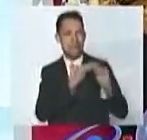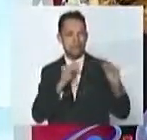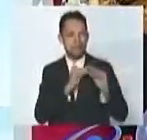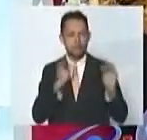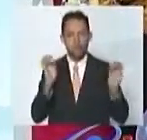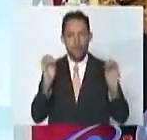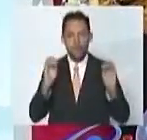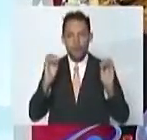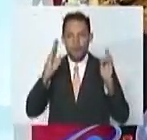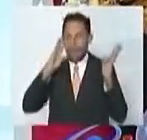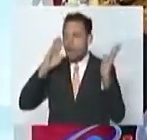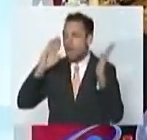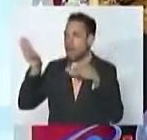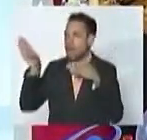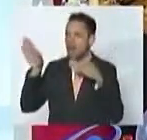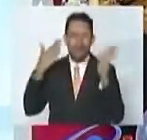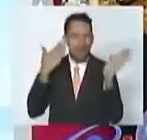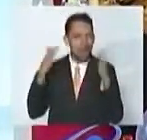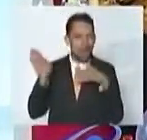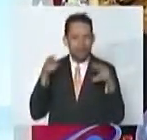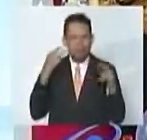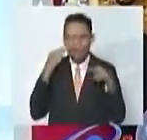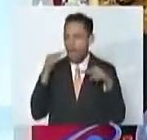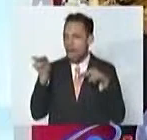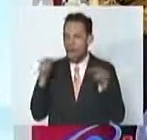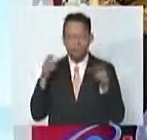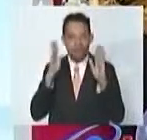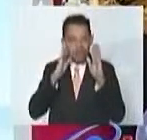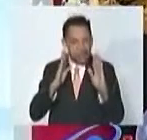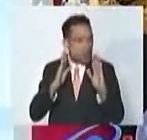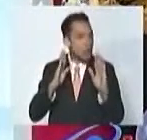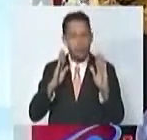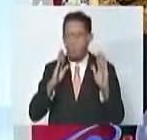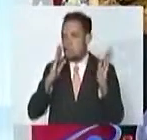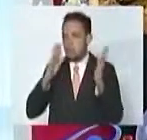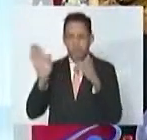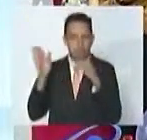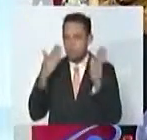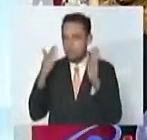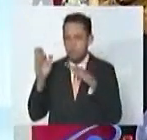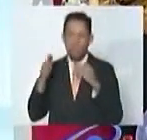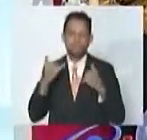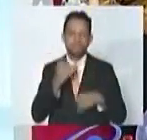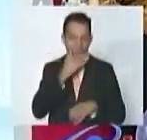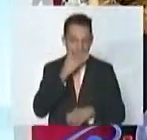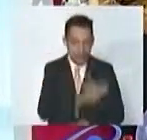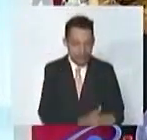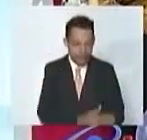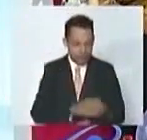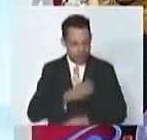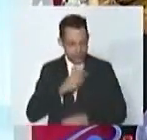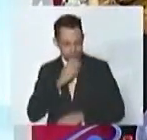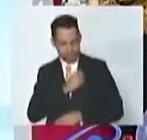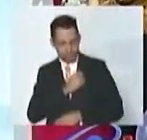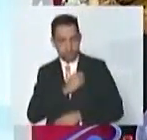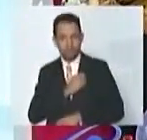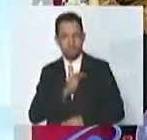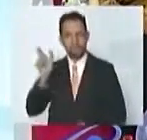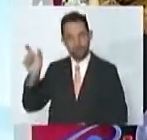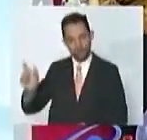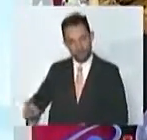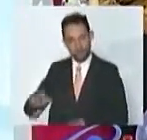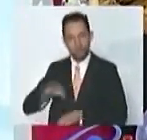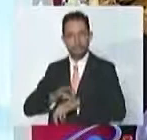que no le pone bolas a nada, que no se concentra en nada. Y entonces, acá tenemos